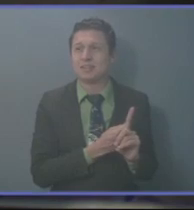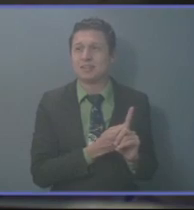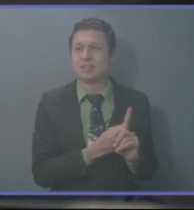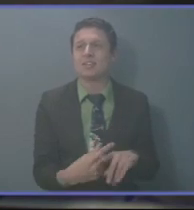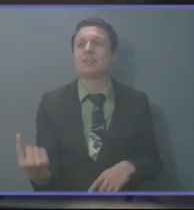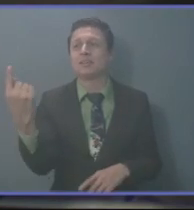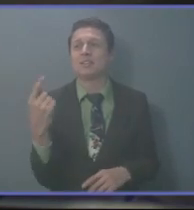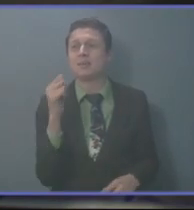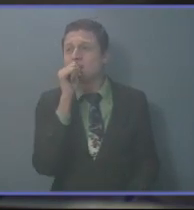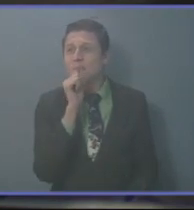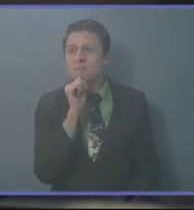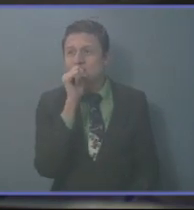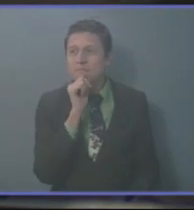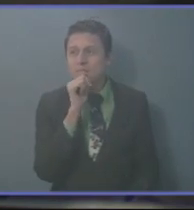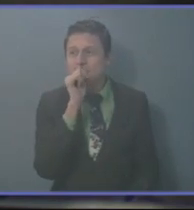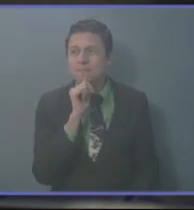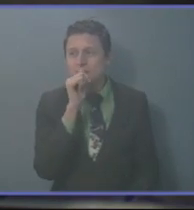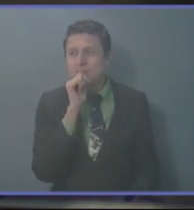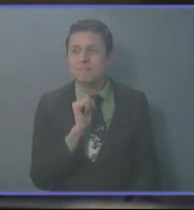o el Banco